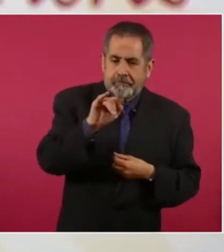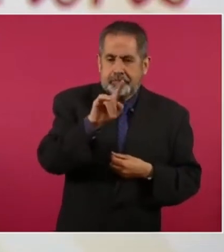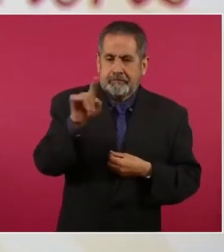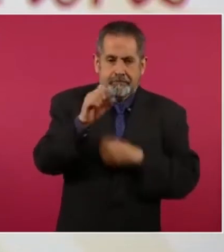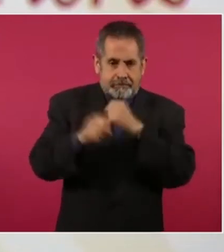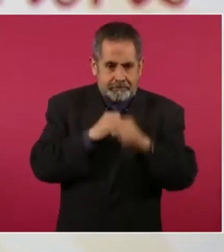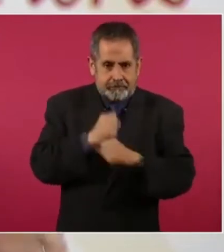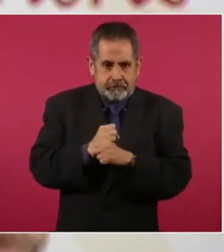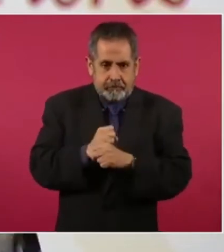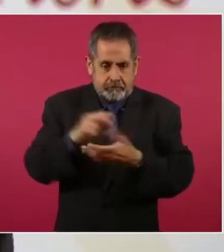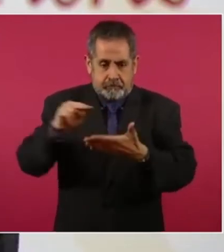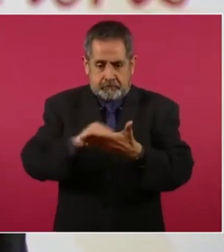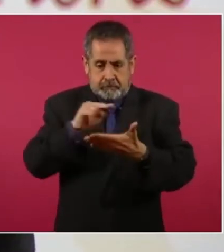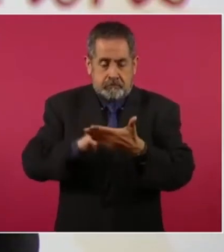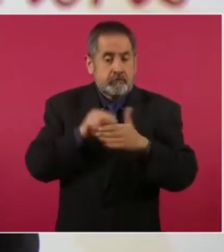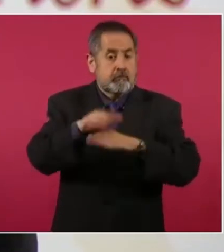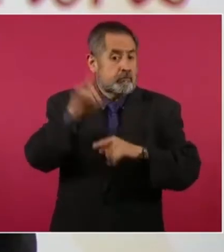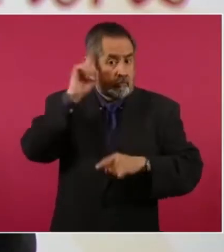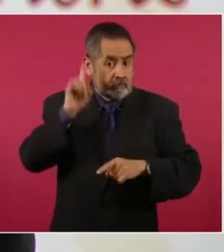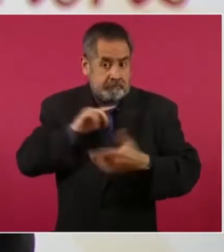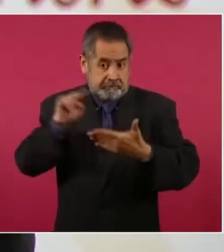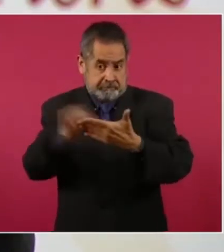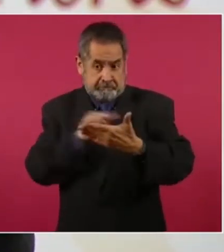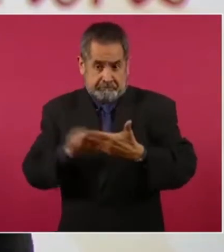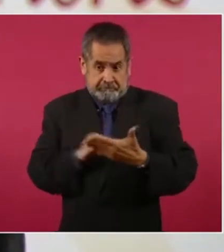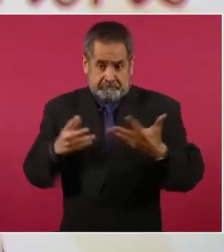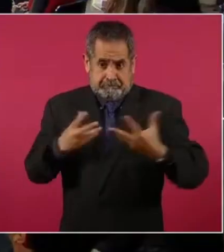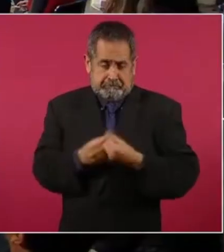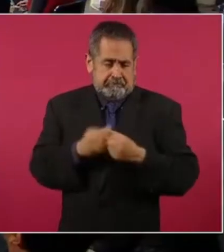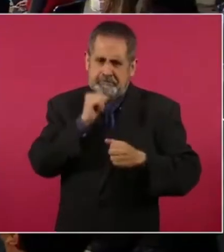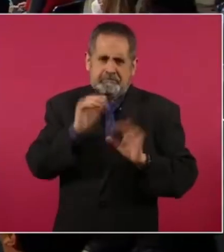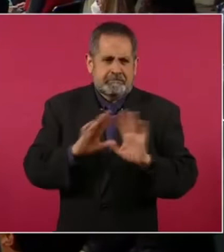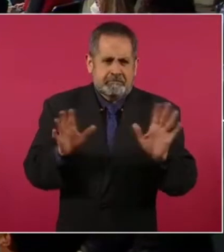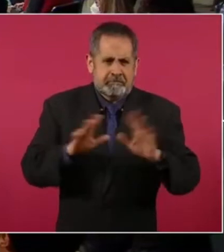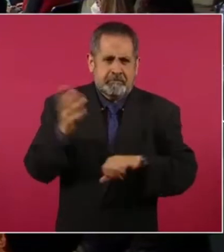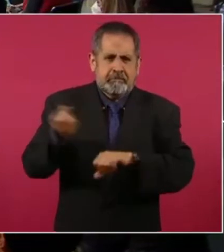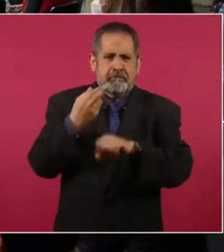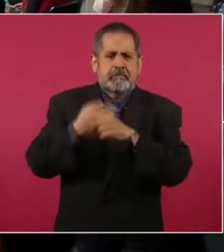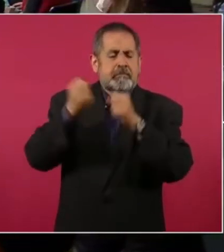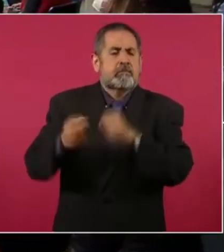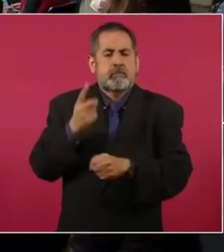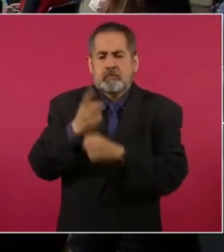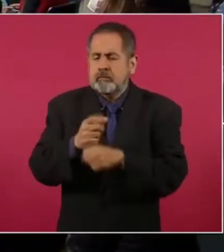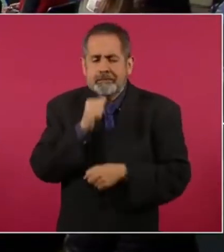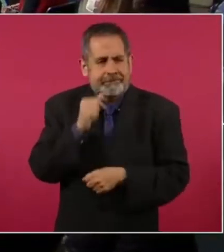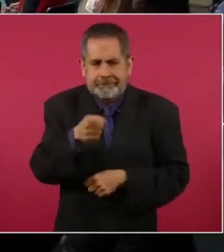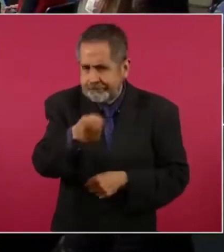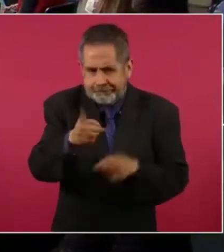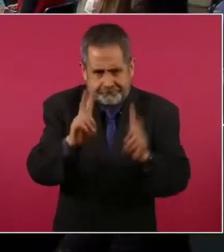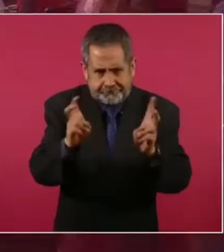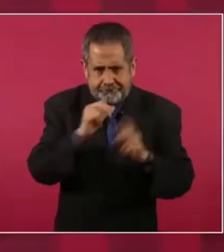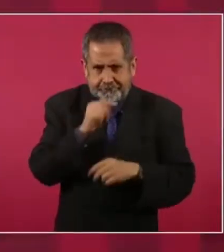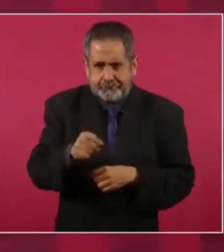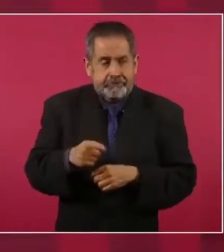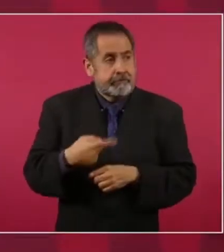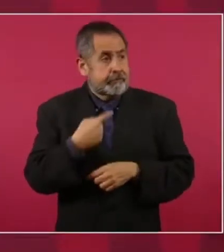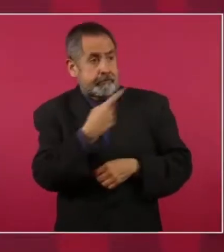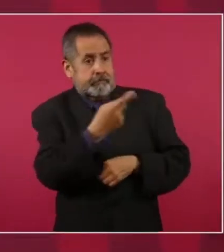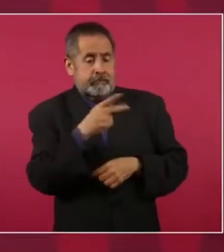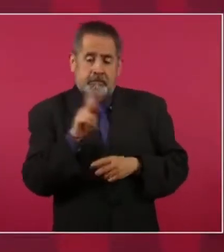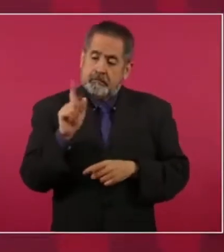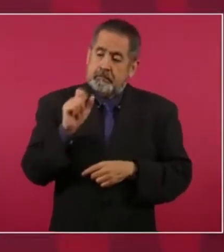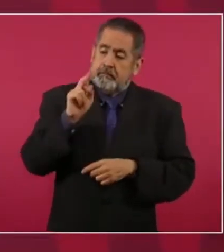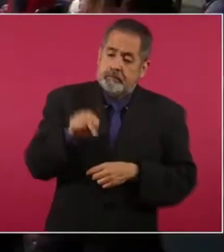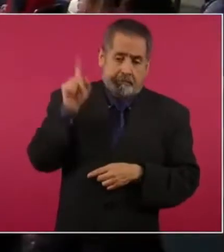firmó ningún documento hasta donde tenemos información de la secretaria de Seguridad, pero no es un tema binacional el plan de